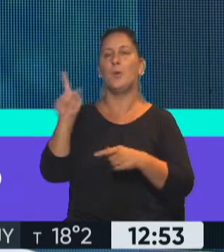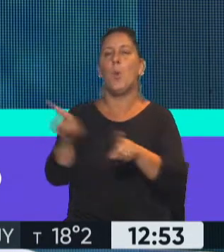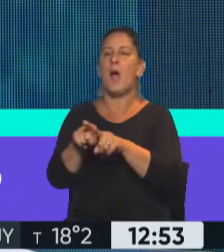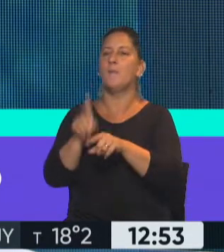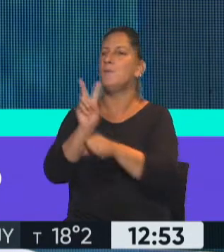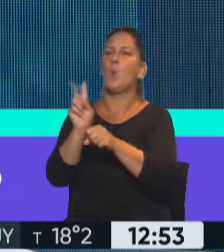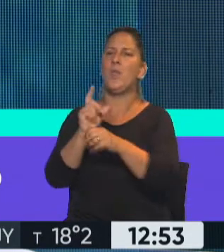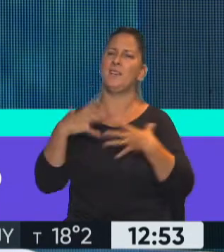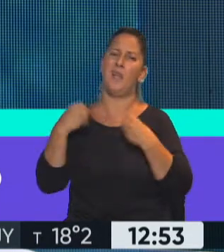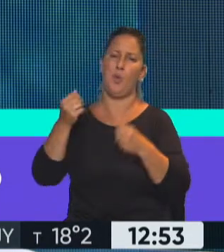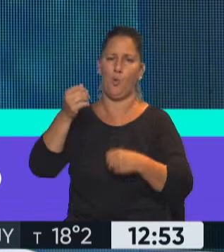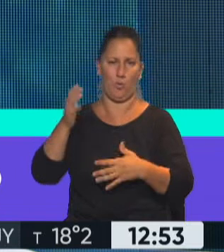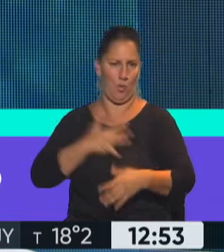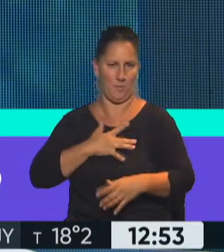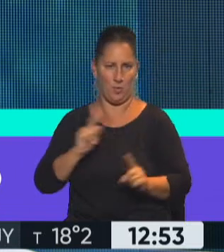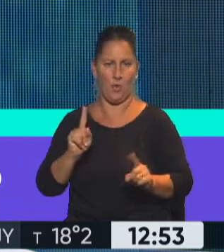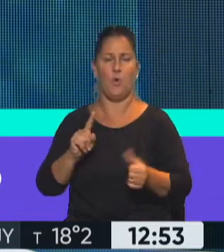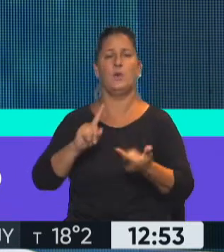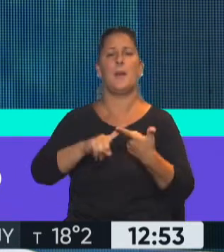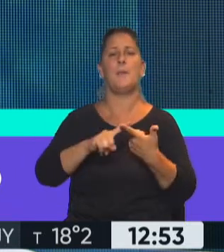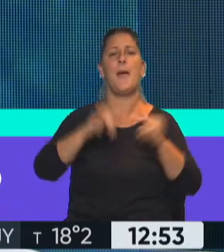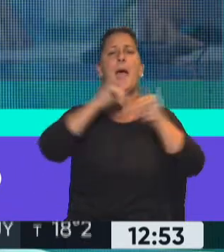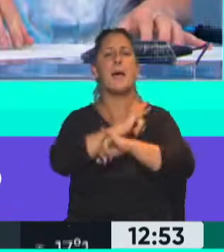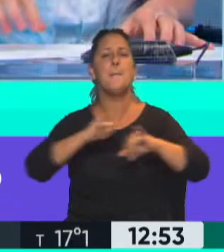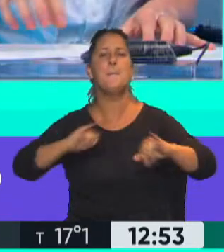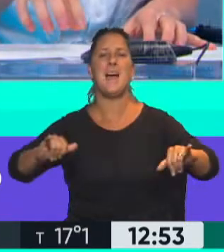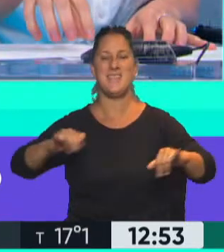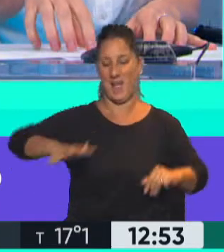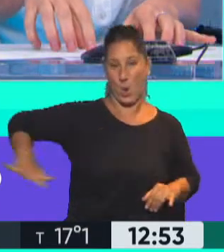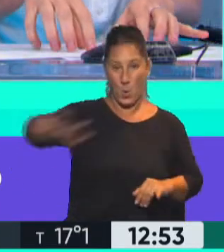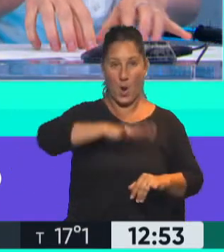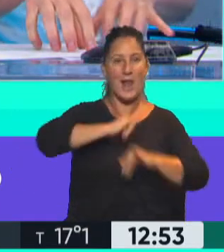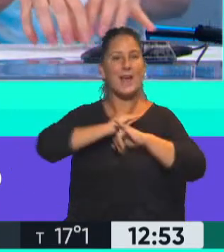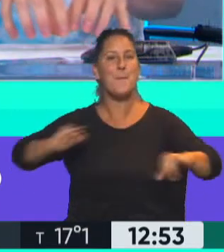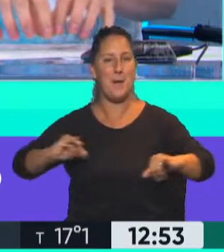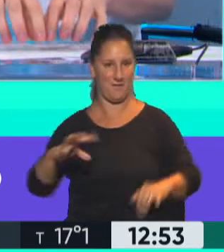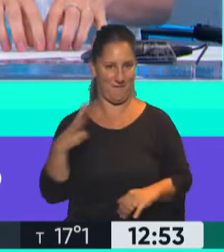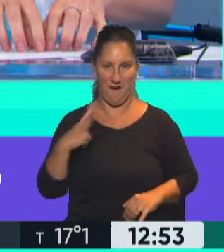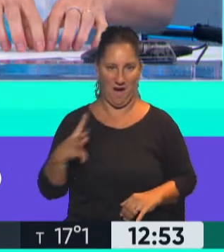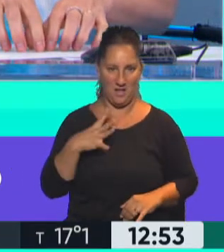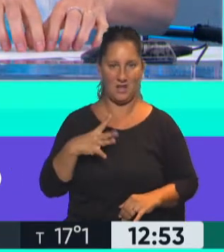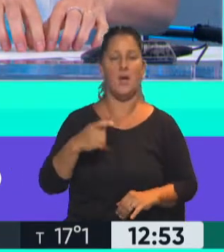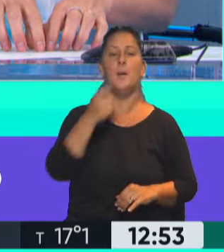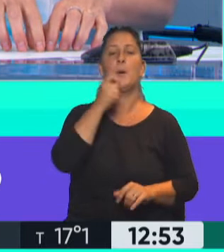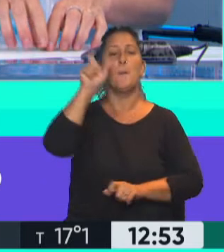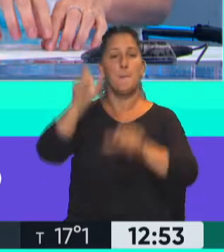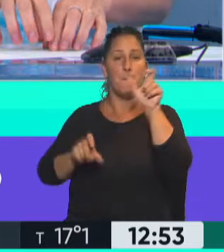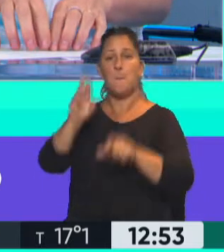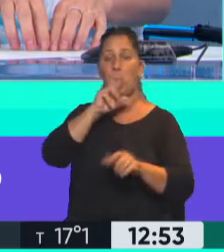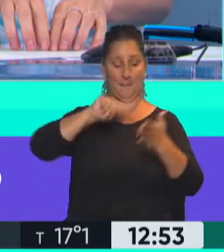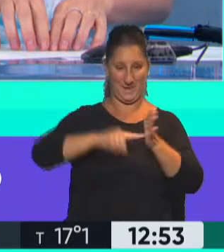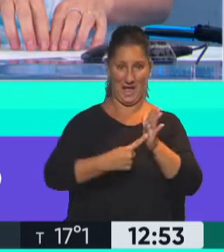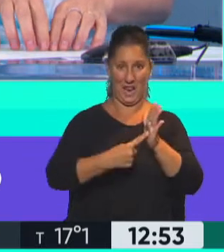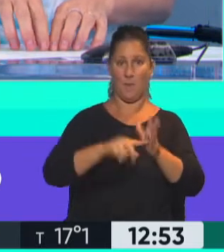una de las cosas pero después ausencia de campañas en la zona porque vamos a decir algo mientras más alejadas están las mujeres de la capital